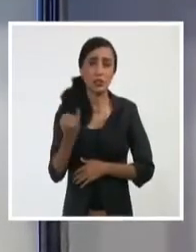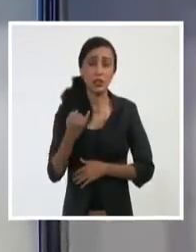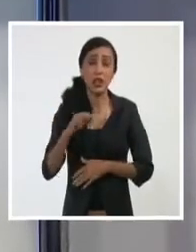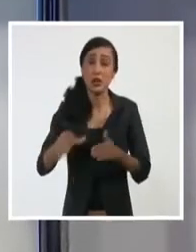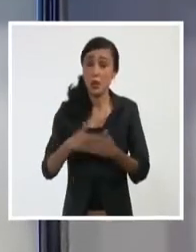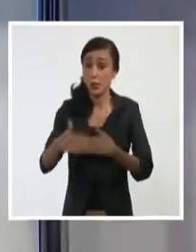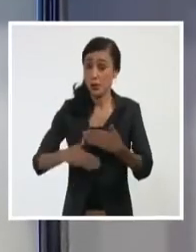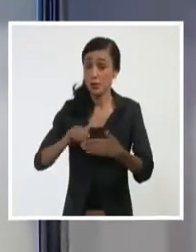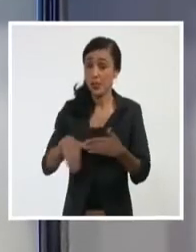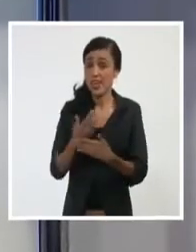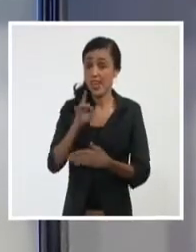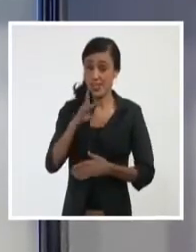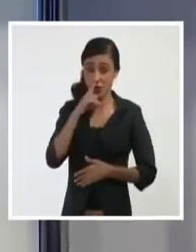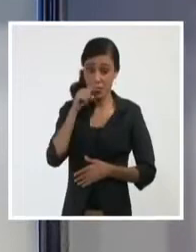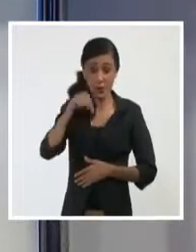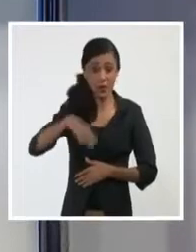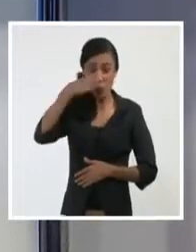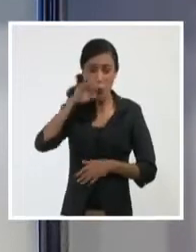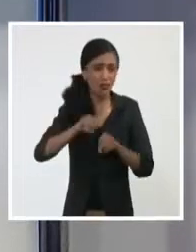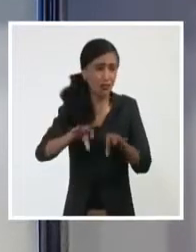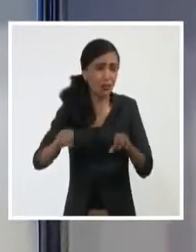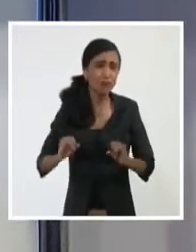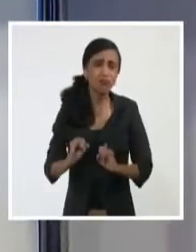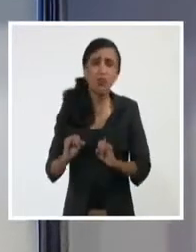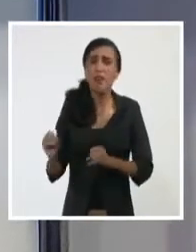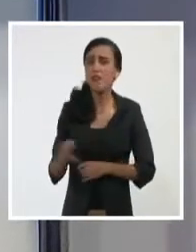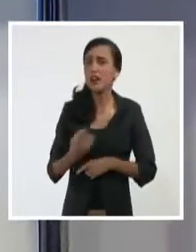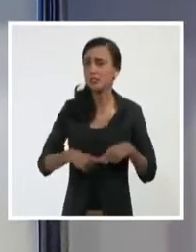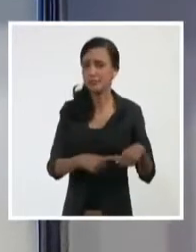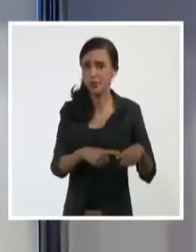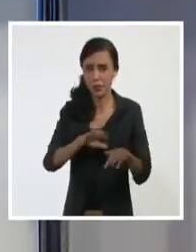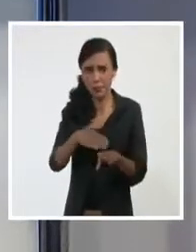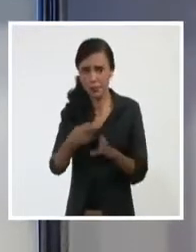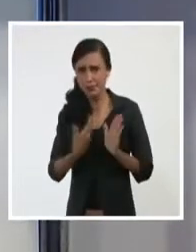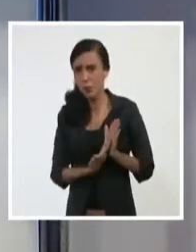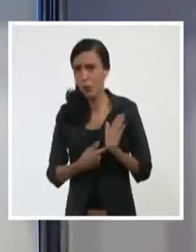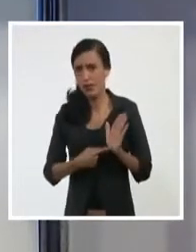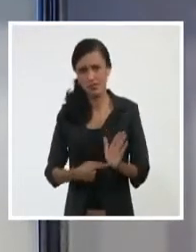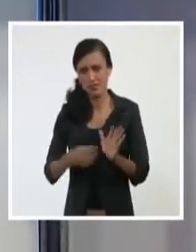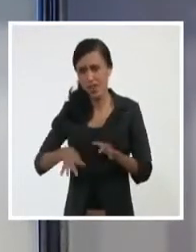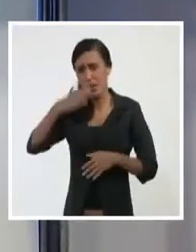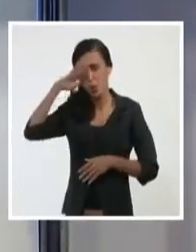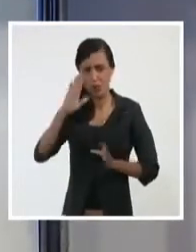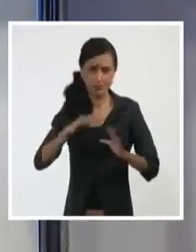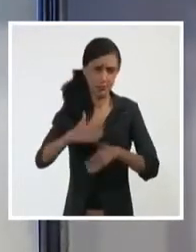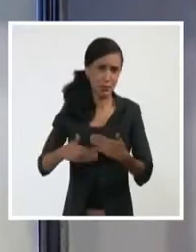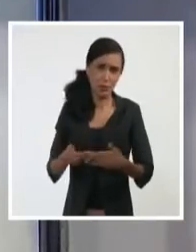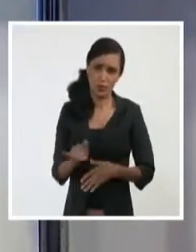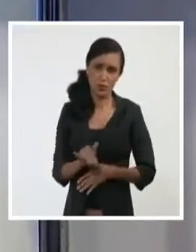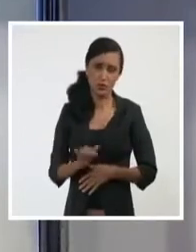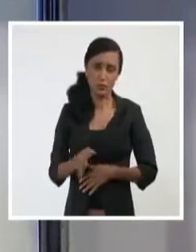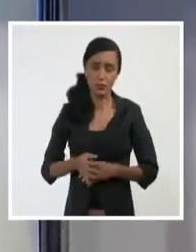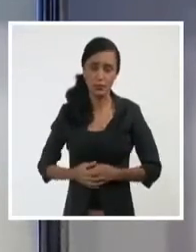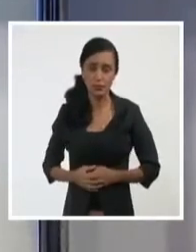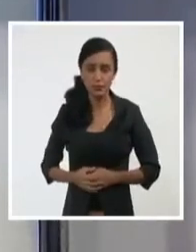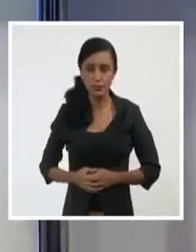15 de noviembre en nuestro país. Quieren hacer ver un liderazgo que en realidad está en crisis frente al empuje económico